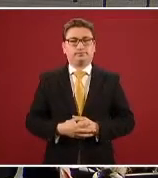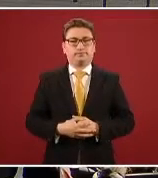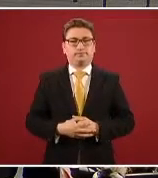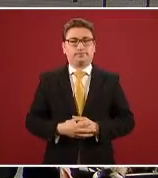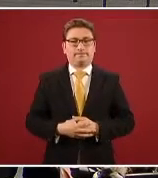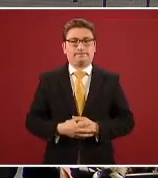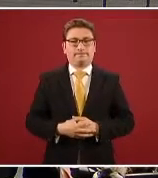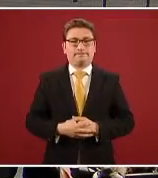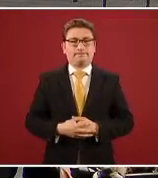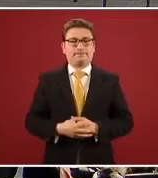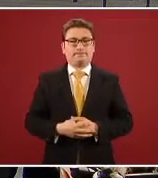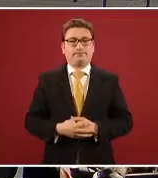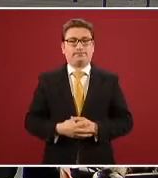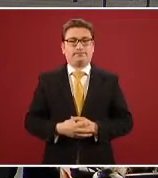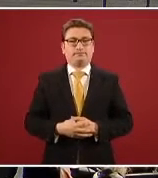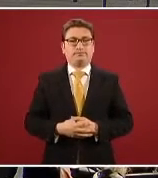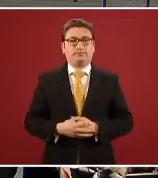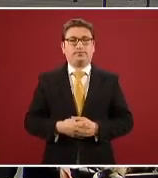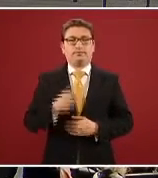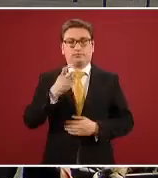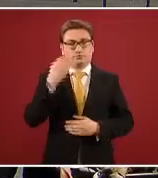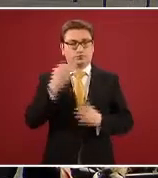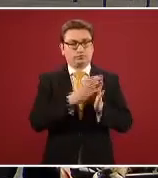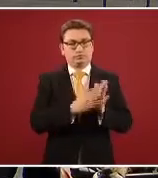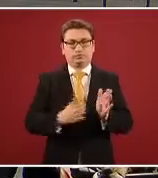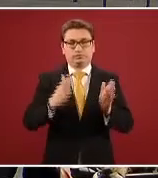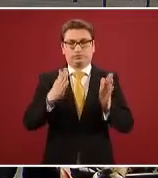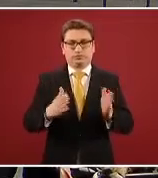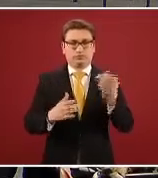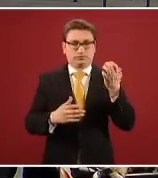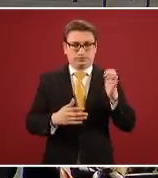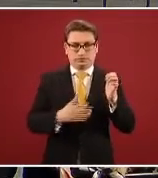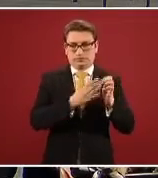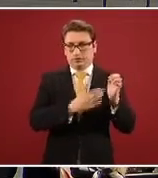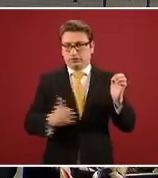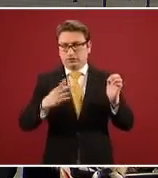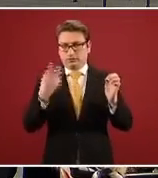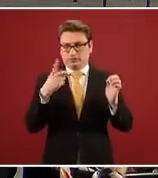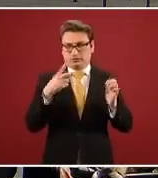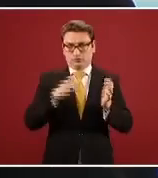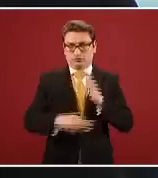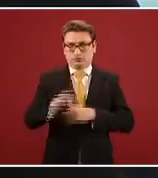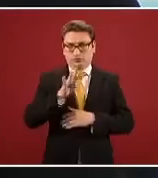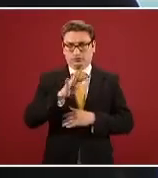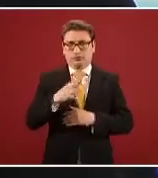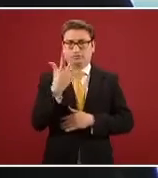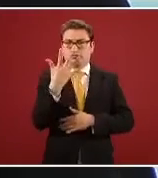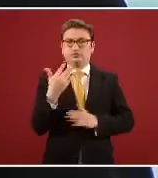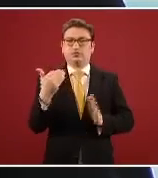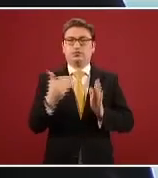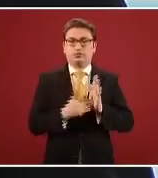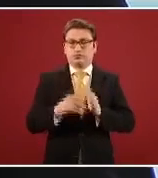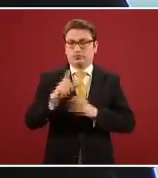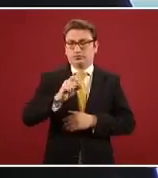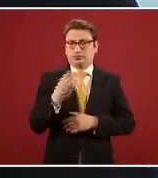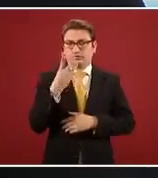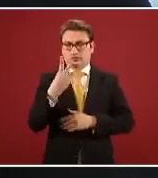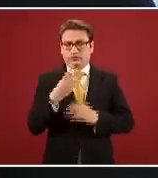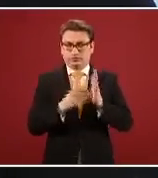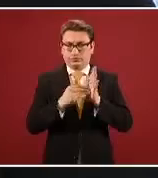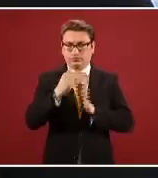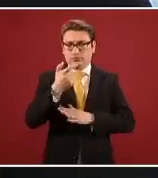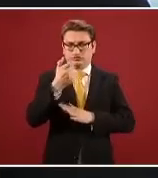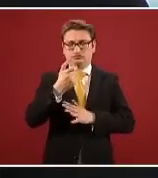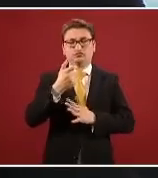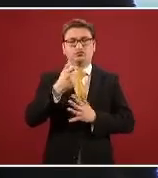Esto ha generado que durante el año de enero a diciembre de 2019 tengamos 5,023 millones de